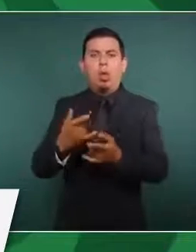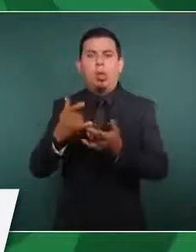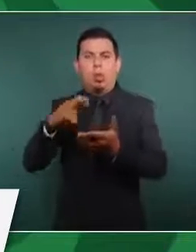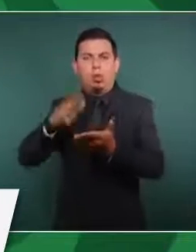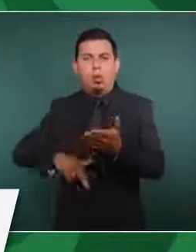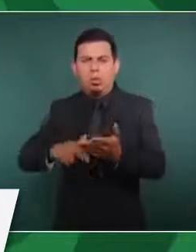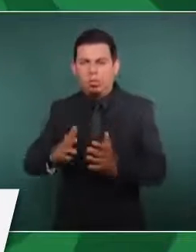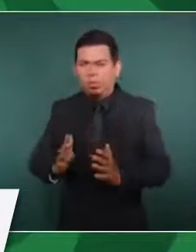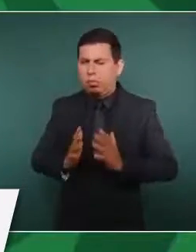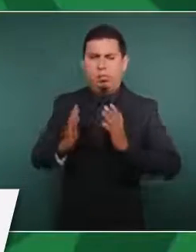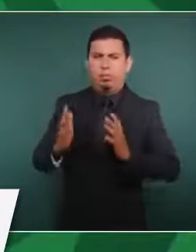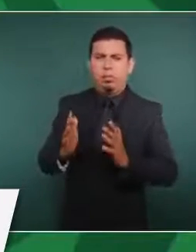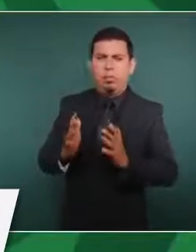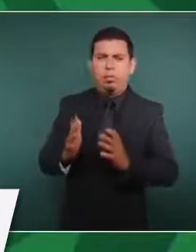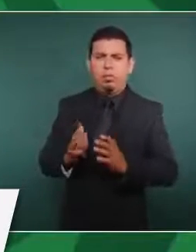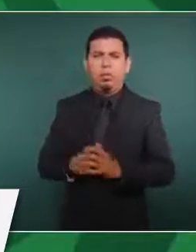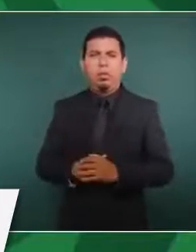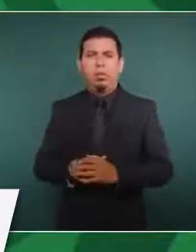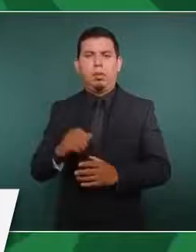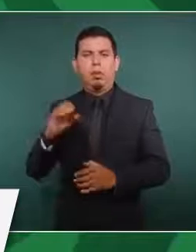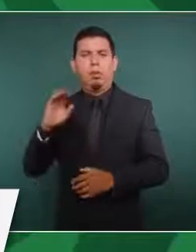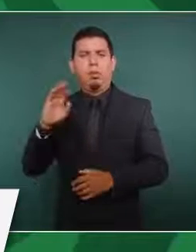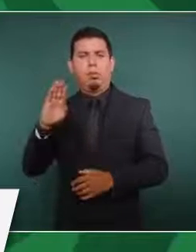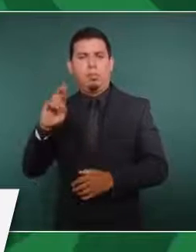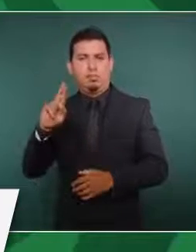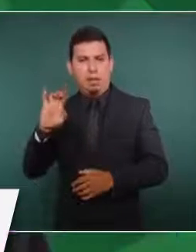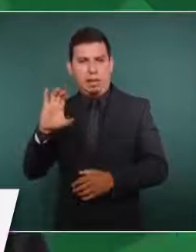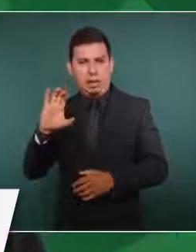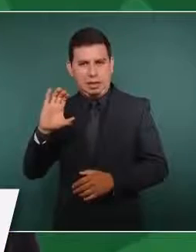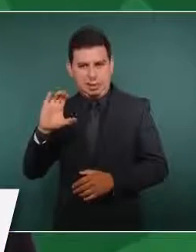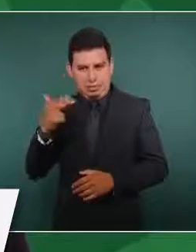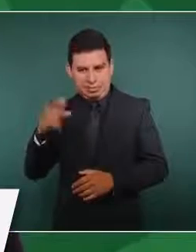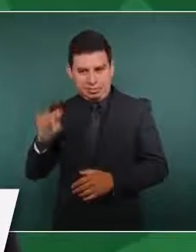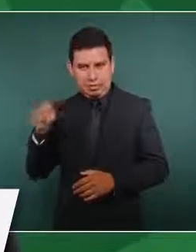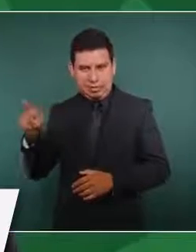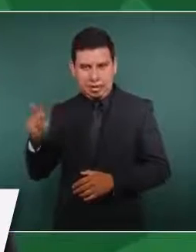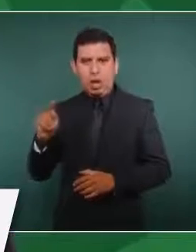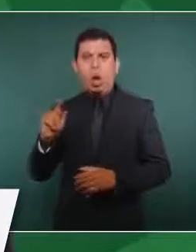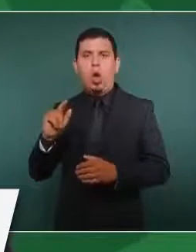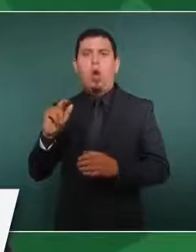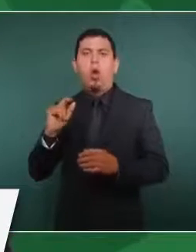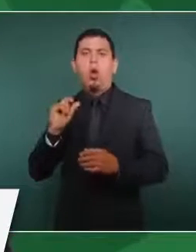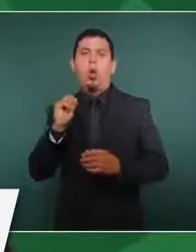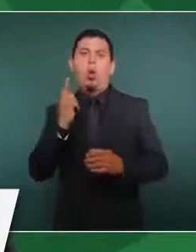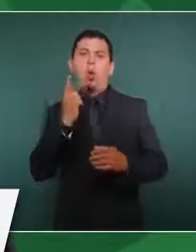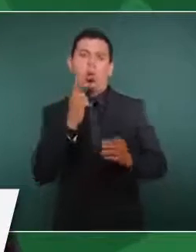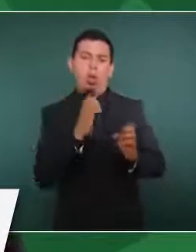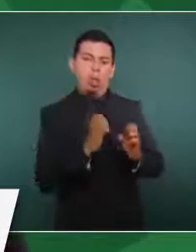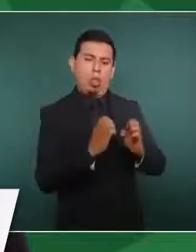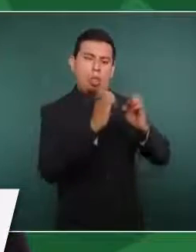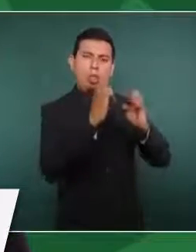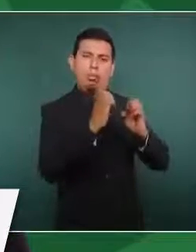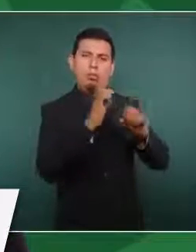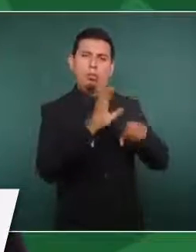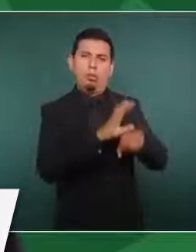porque esta empresa Odebrecht construyó una planta de